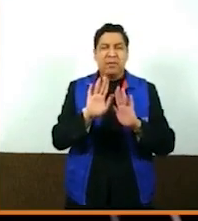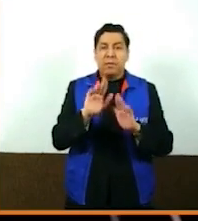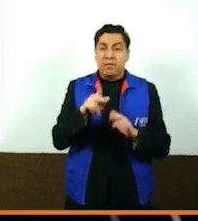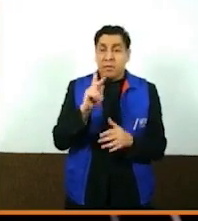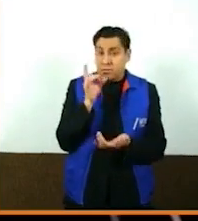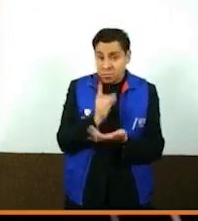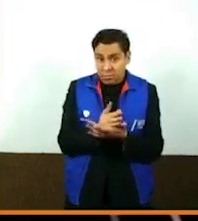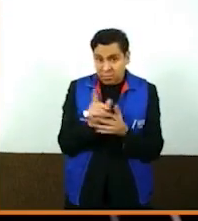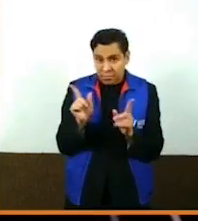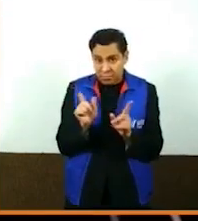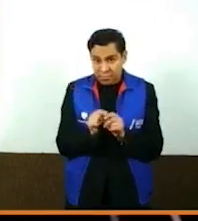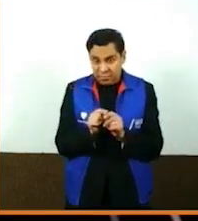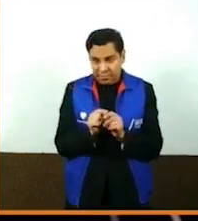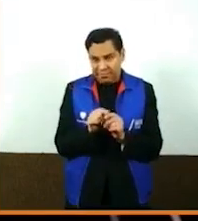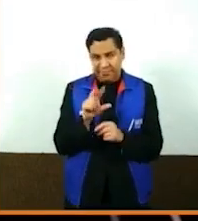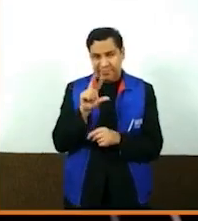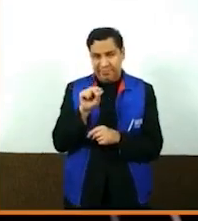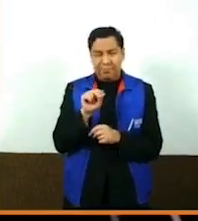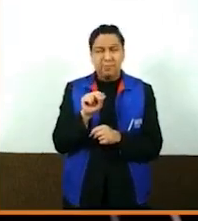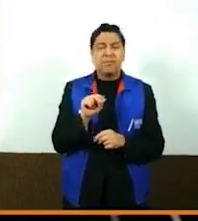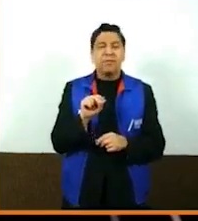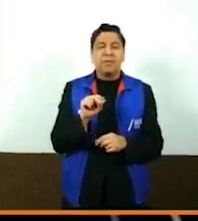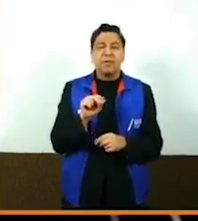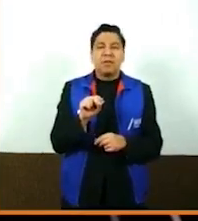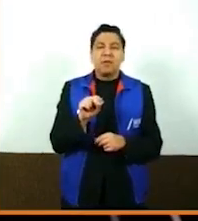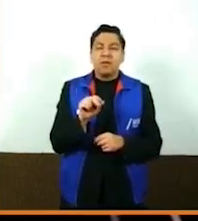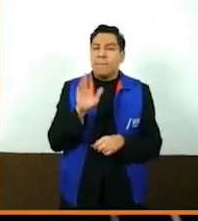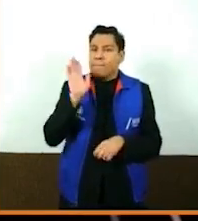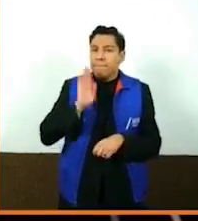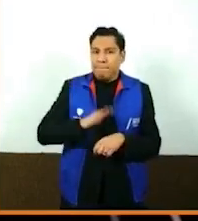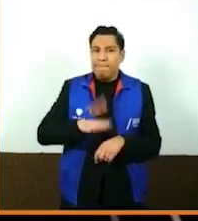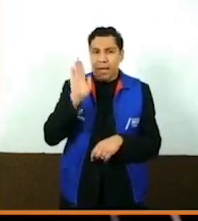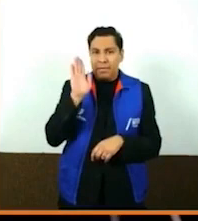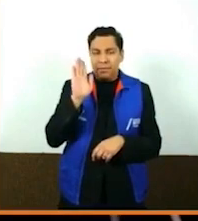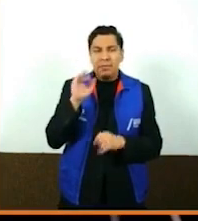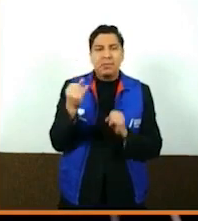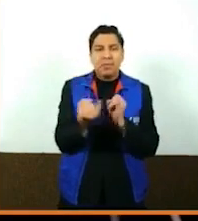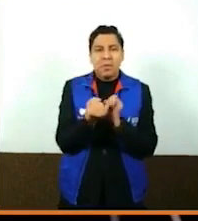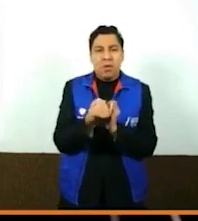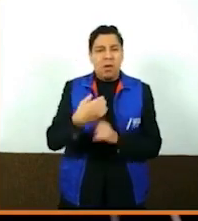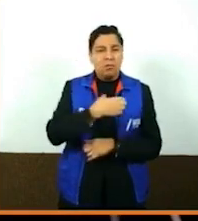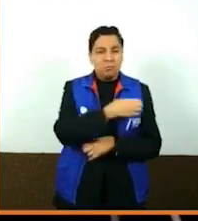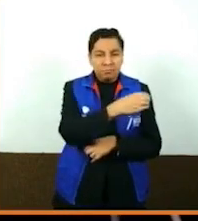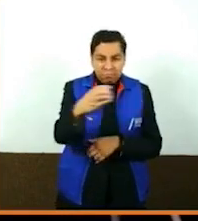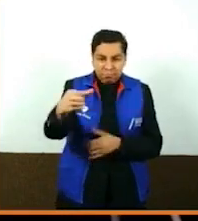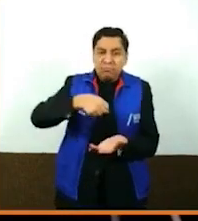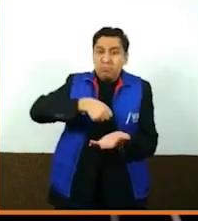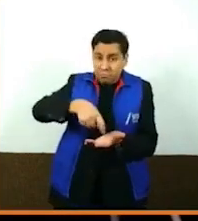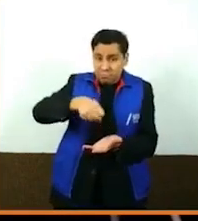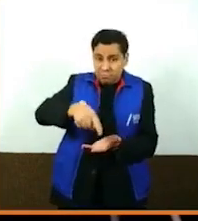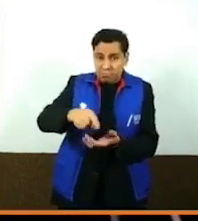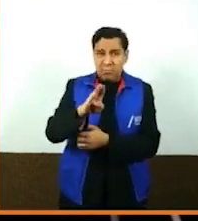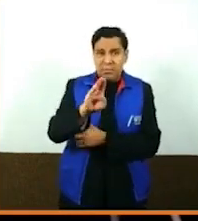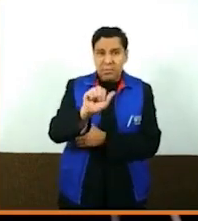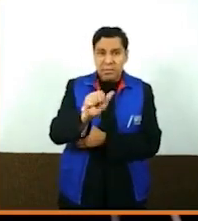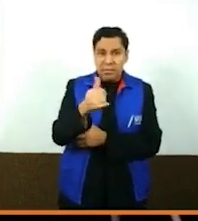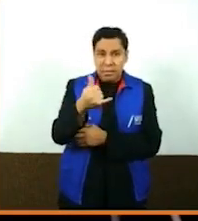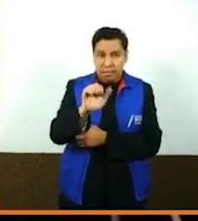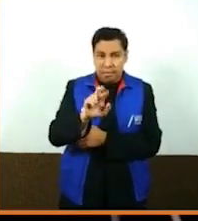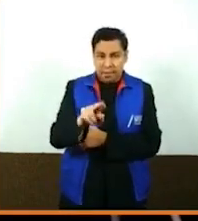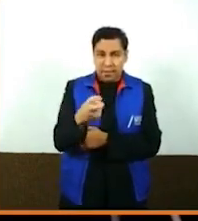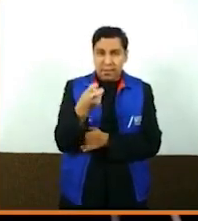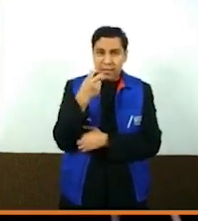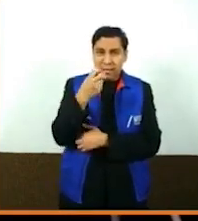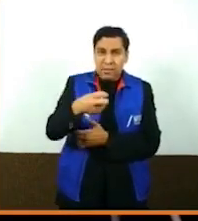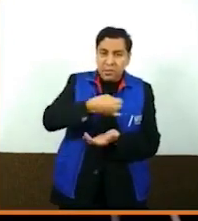muchas personas conocen es que estamos en el negocio agropecuario, en el negocio agrícola. ¿Y qué hacemos? Bueno, pues